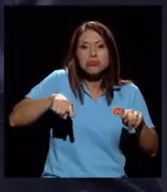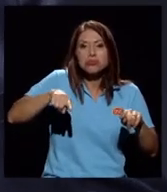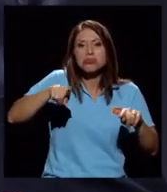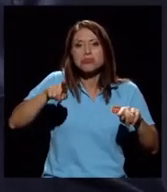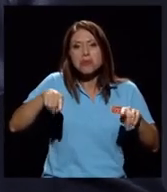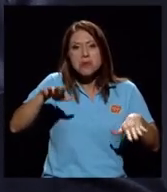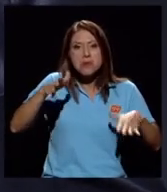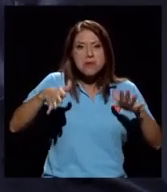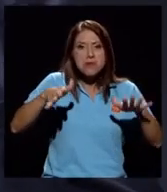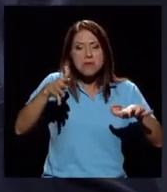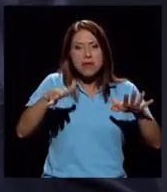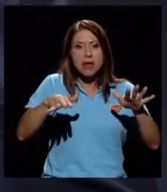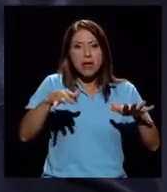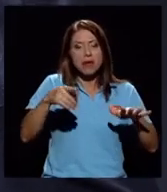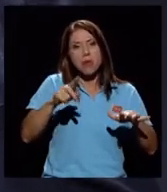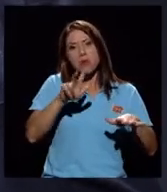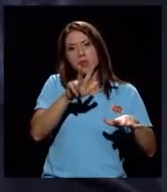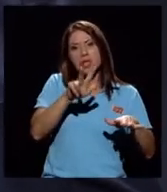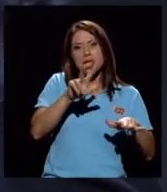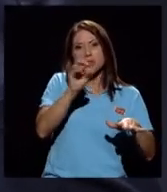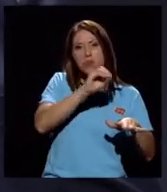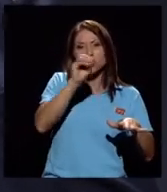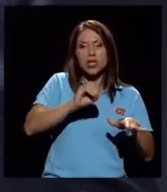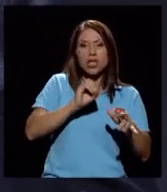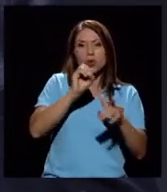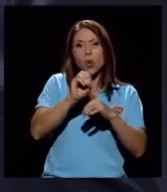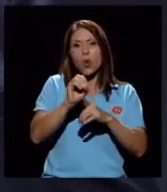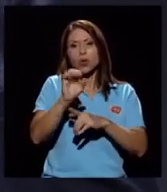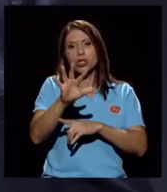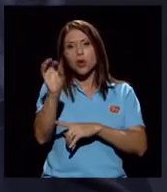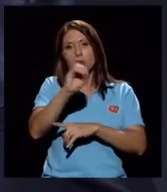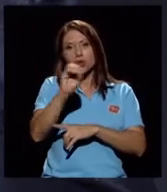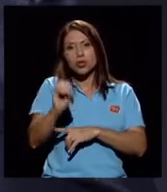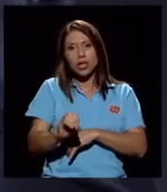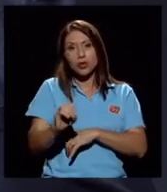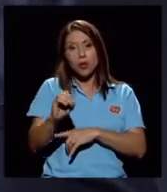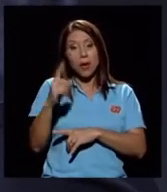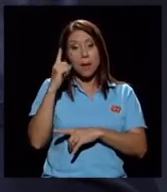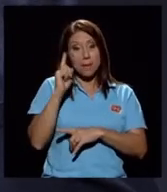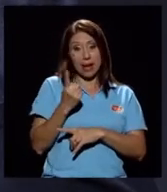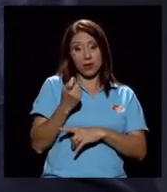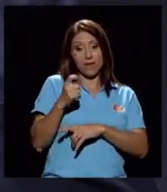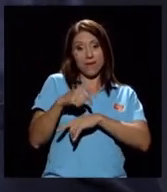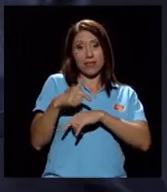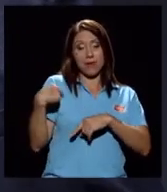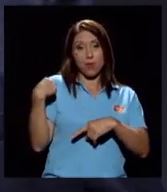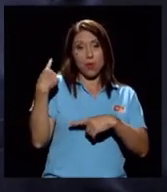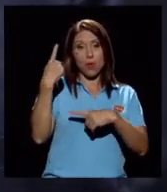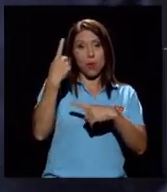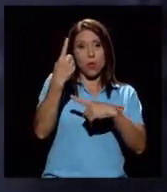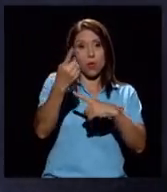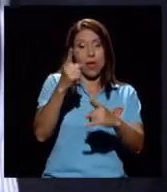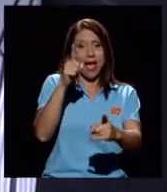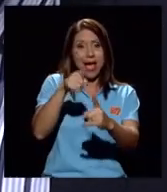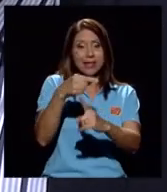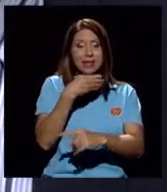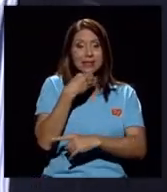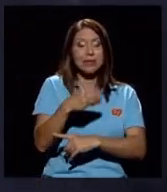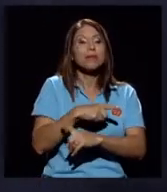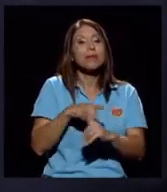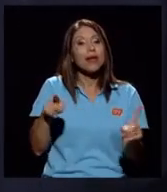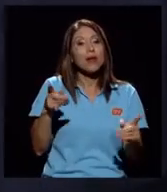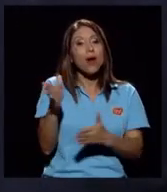para completar de aquí a los próximos 12 12 meses y ii pero algo es que si es muy